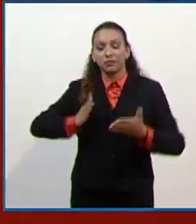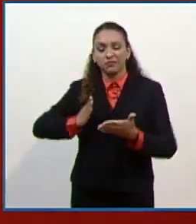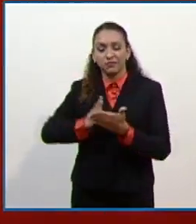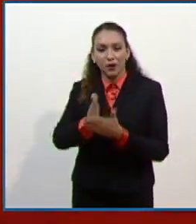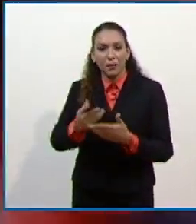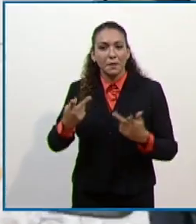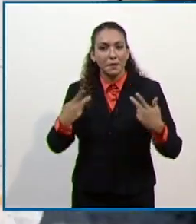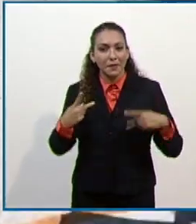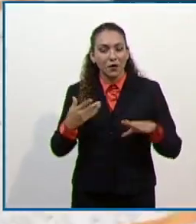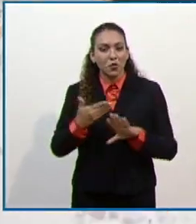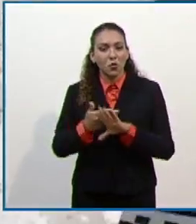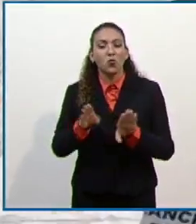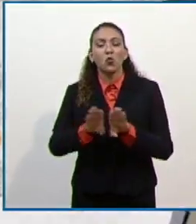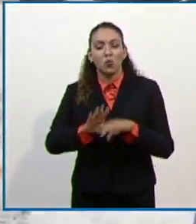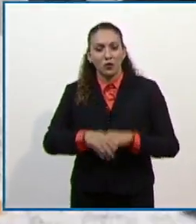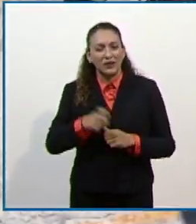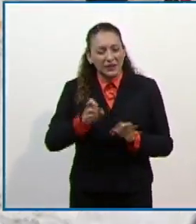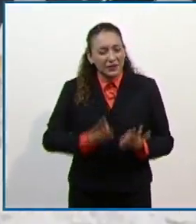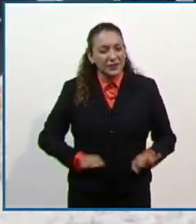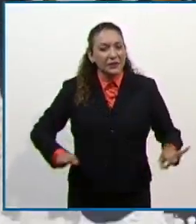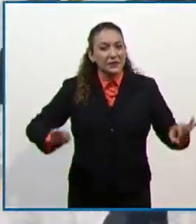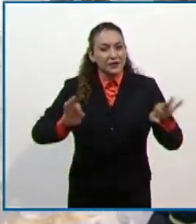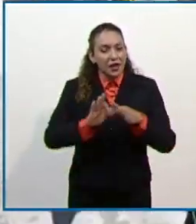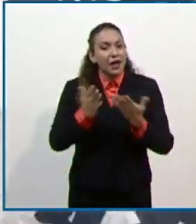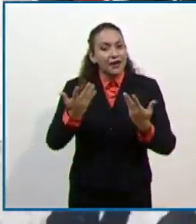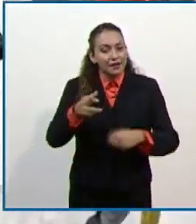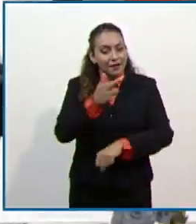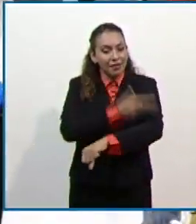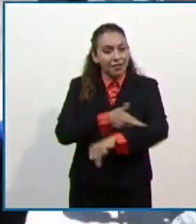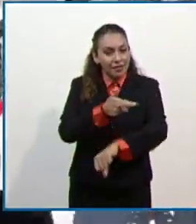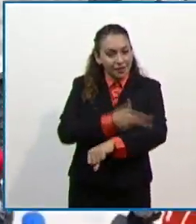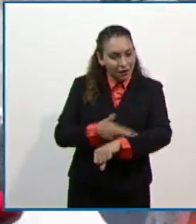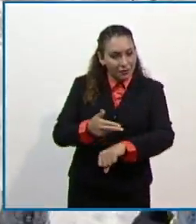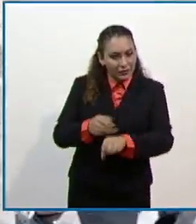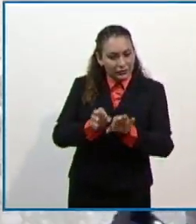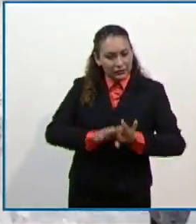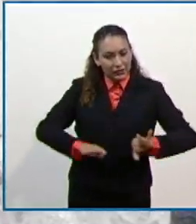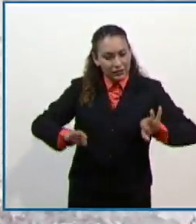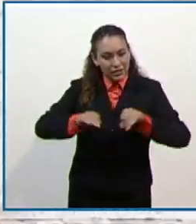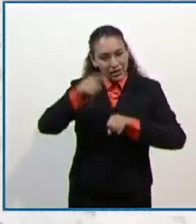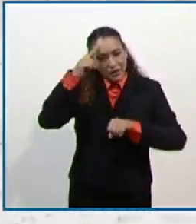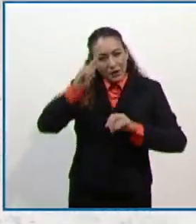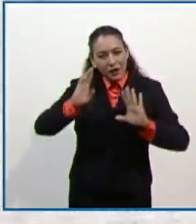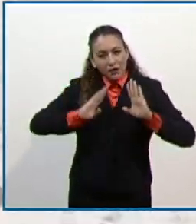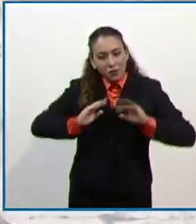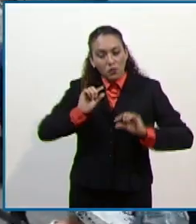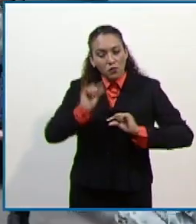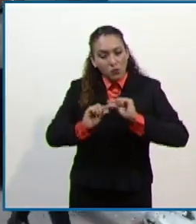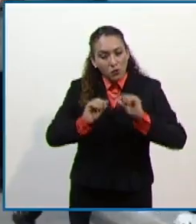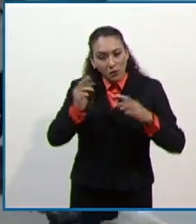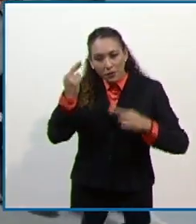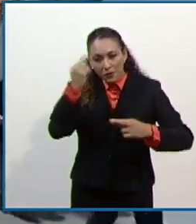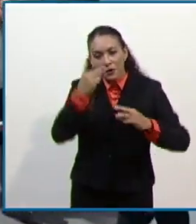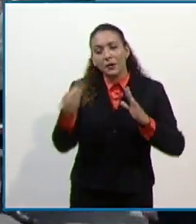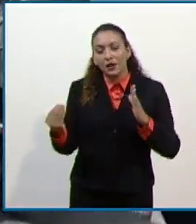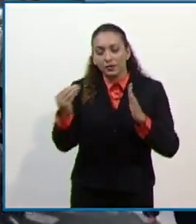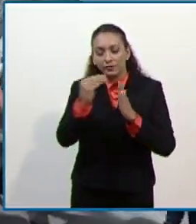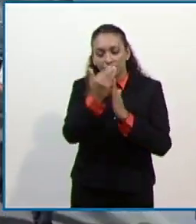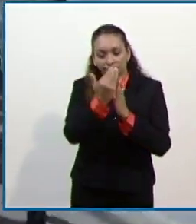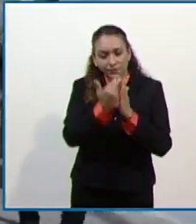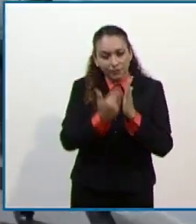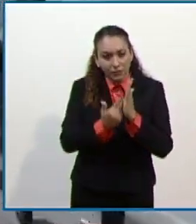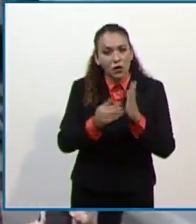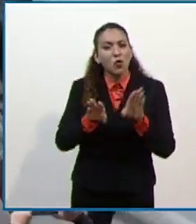ello por lo que consideró indispensable un proceso de desmilitarización gradual para fortalecer las políticas de seguridad, reducir